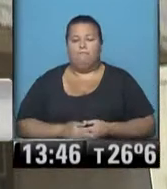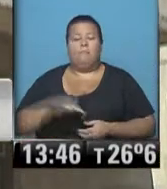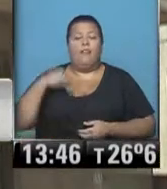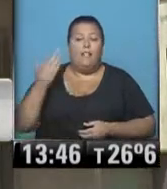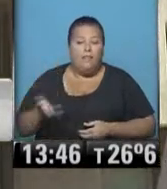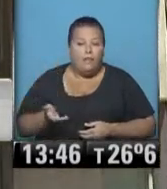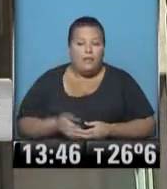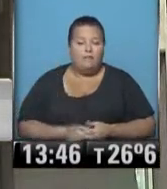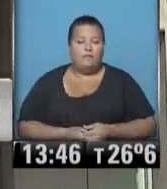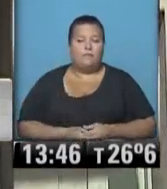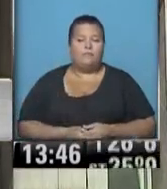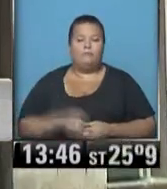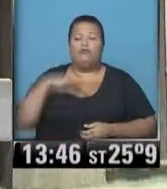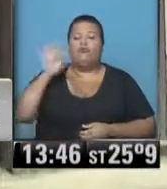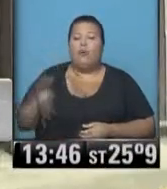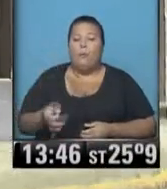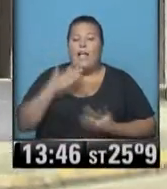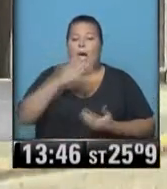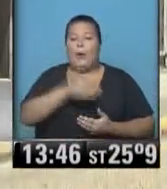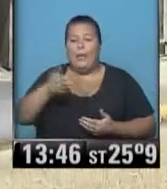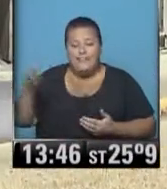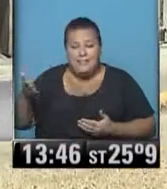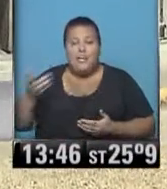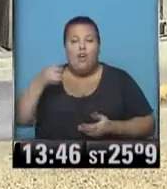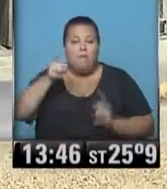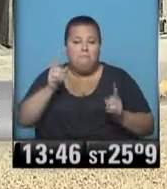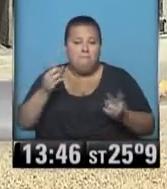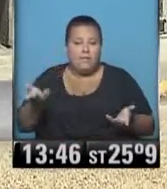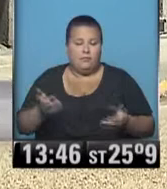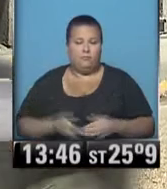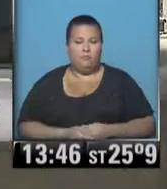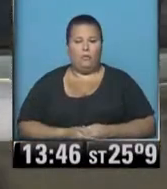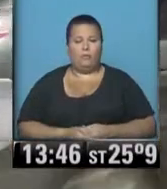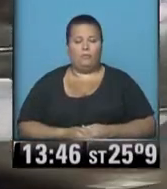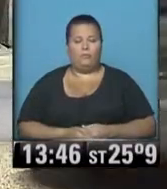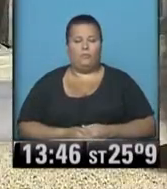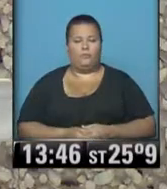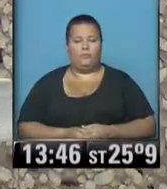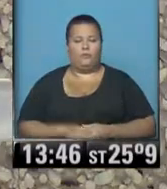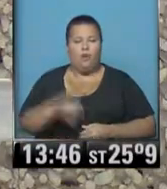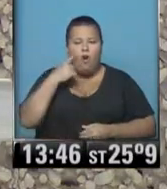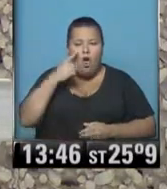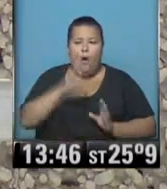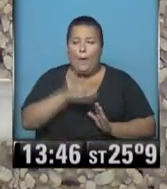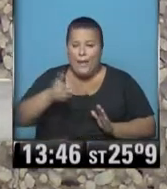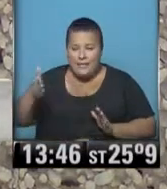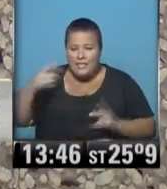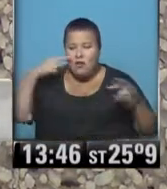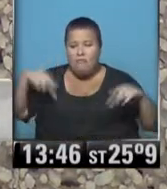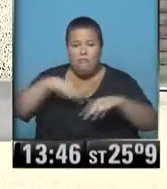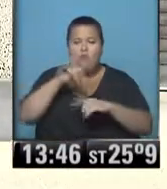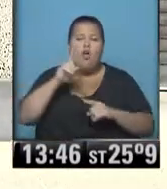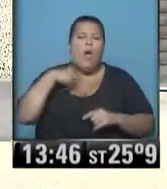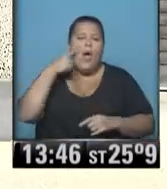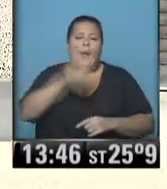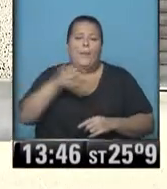Después me enteré por algunos vecinos de que evidentemente era él, ¿no? ¿Conocía de como vecino, de pasar por acá por la... Yo lo conocía